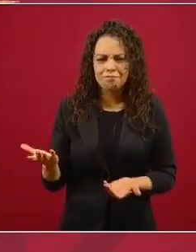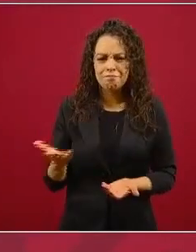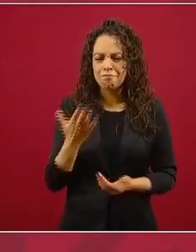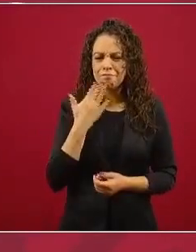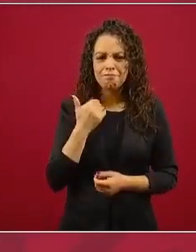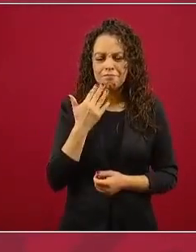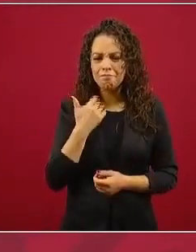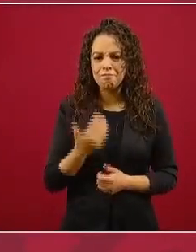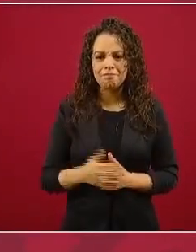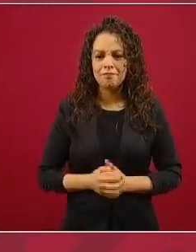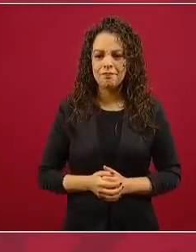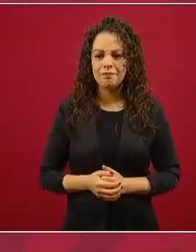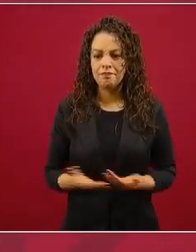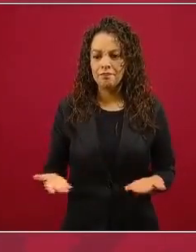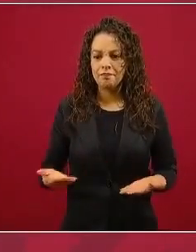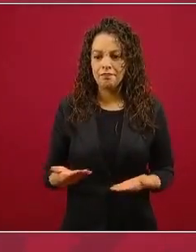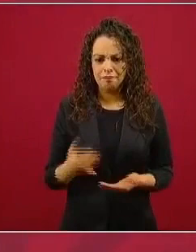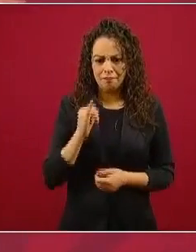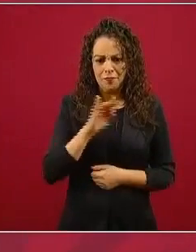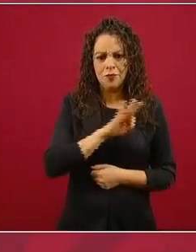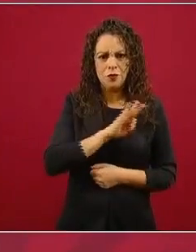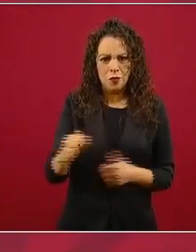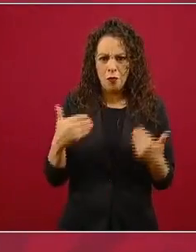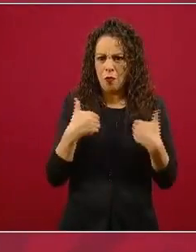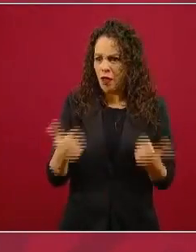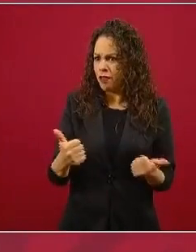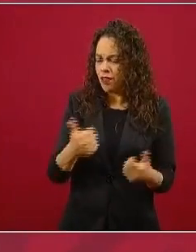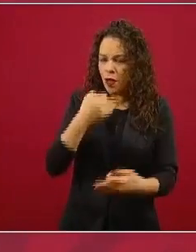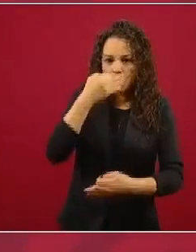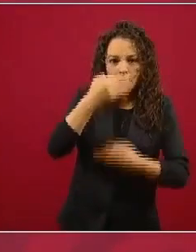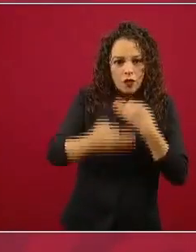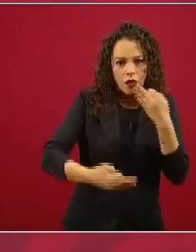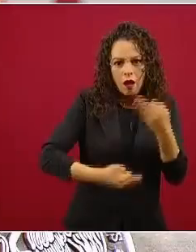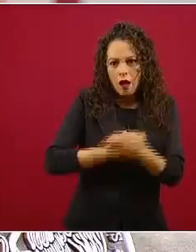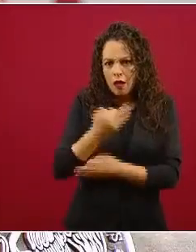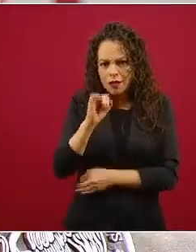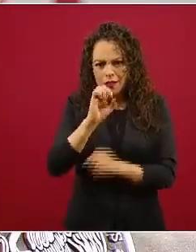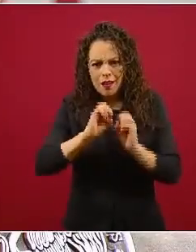¿Cómo no lo vamos a entender todos?